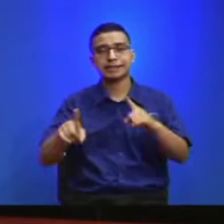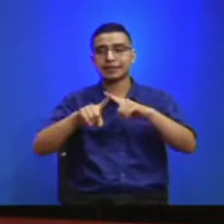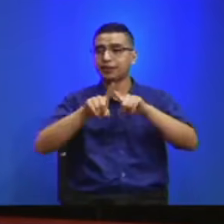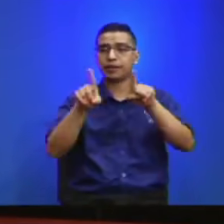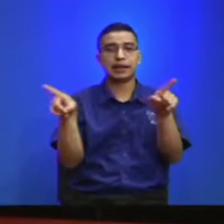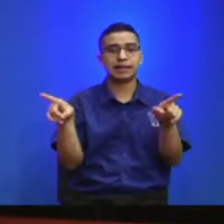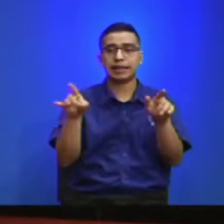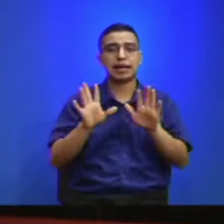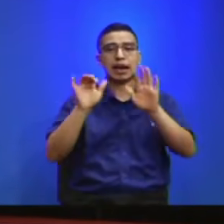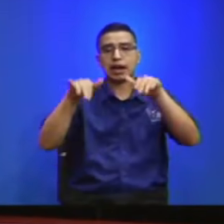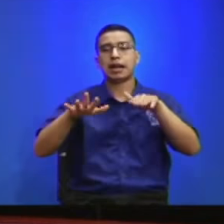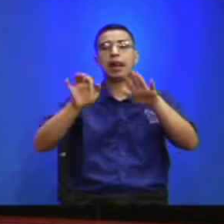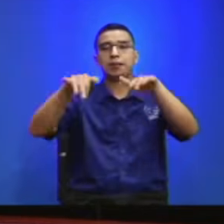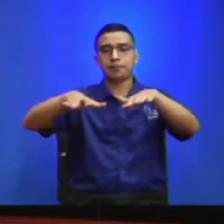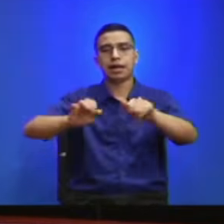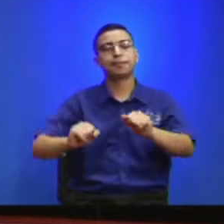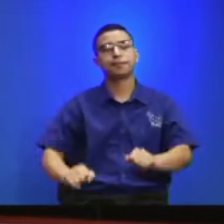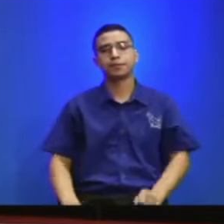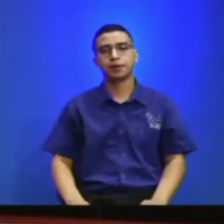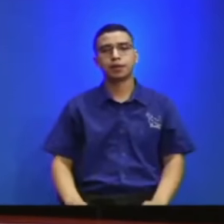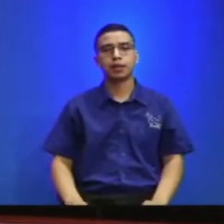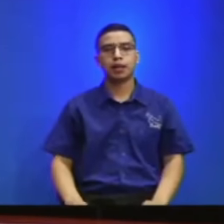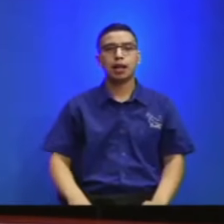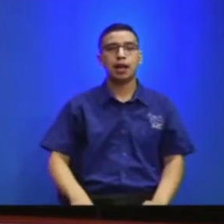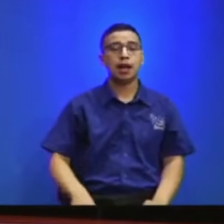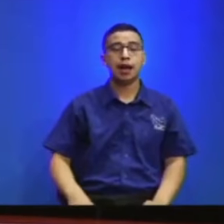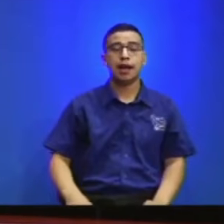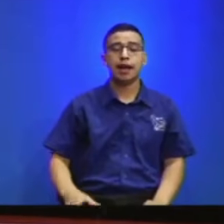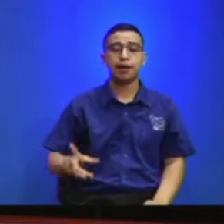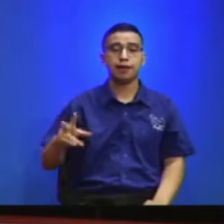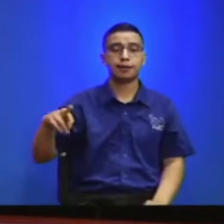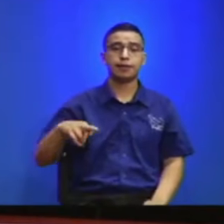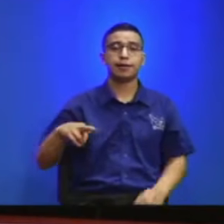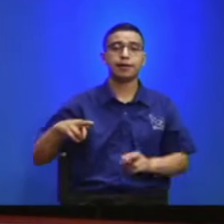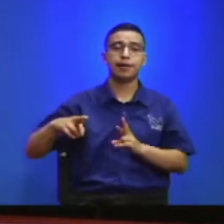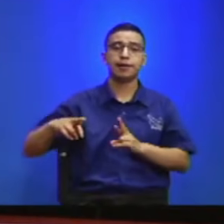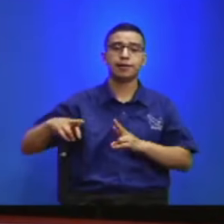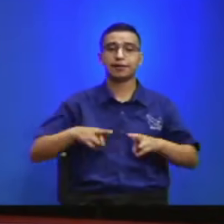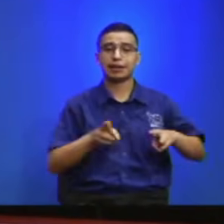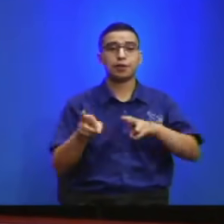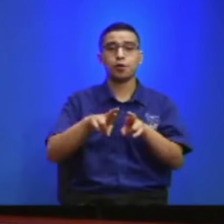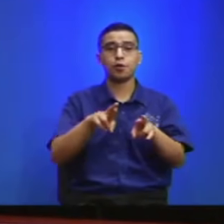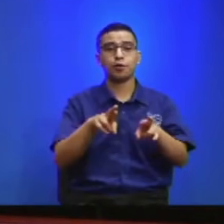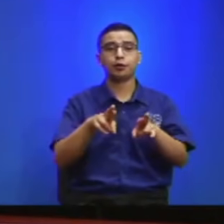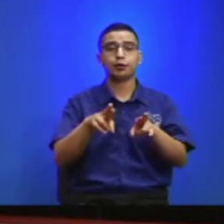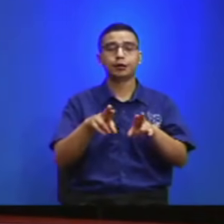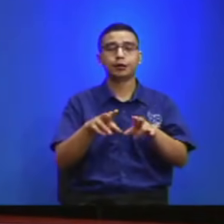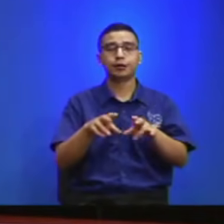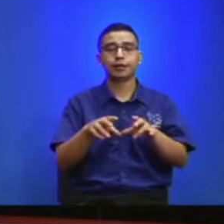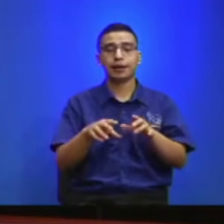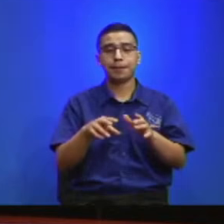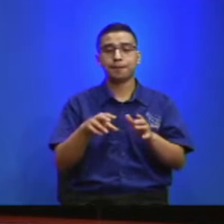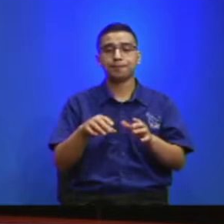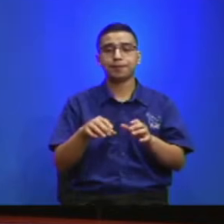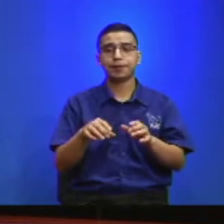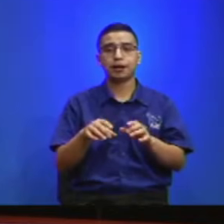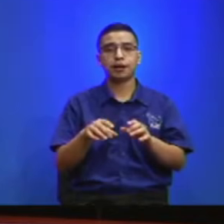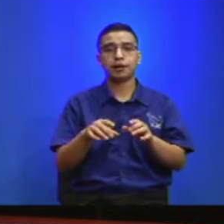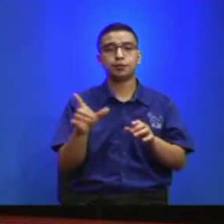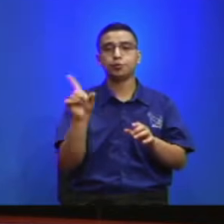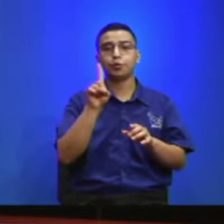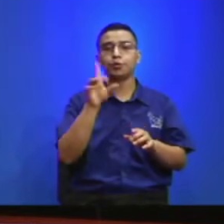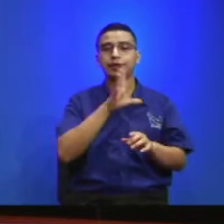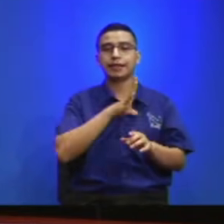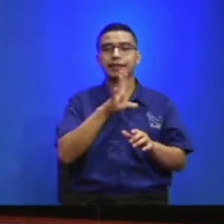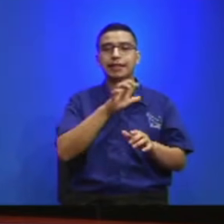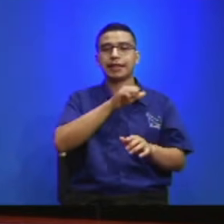que todo el helecho todo el lecho del río se queda seco todo se secó el río ya puede pasar y las aguas están